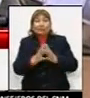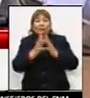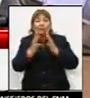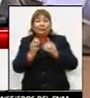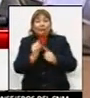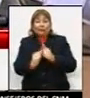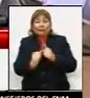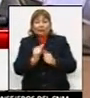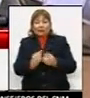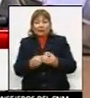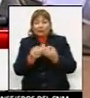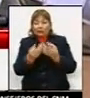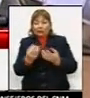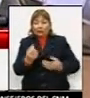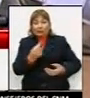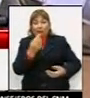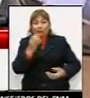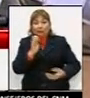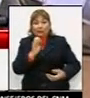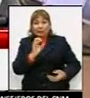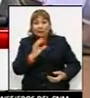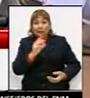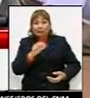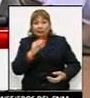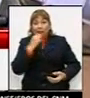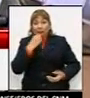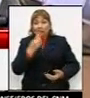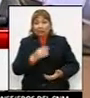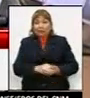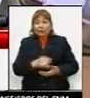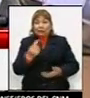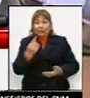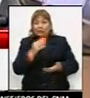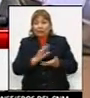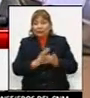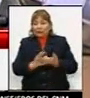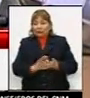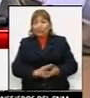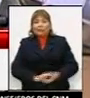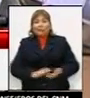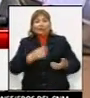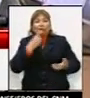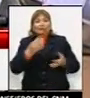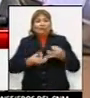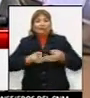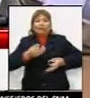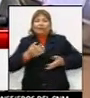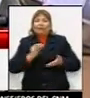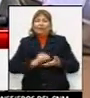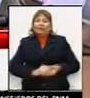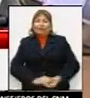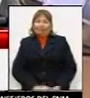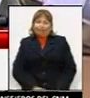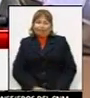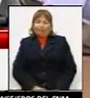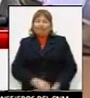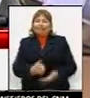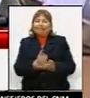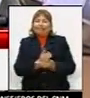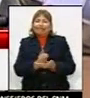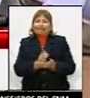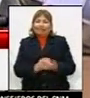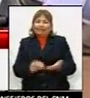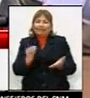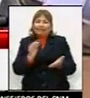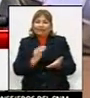por departamento solo de escaños, con la misma cifra repartidora, en realidad se hubiera ajustado más el porcentaje de escaños